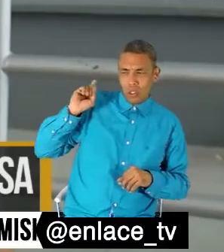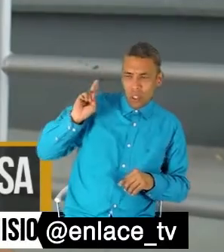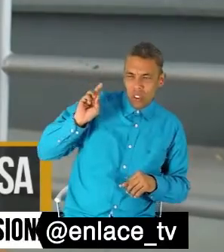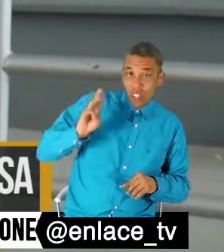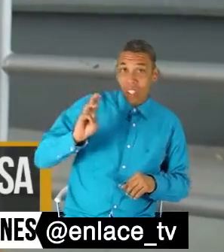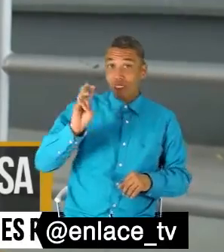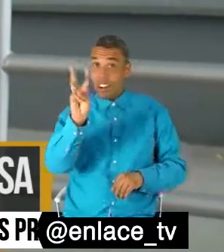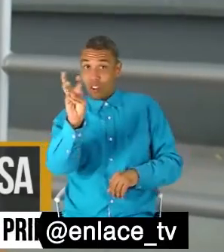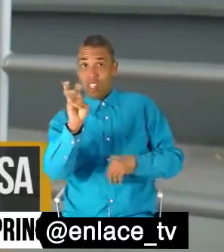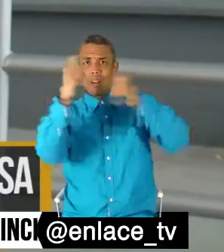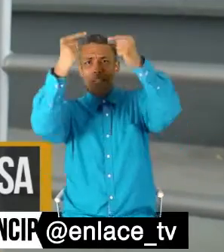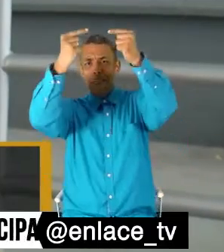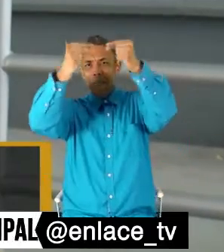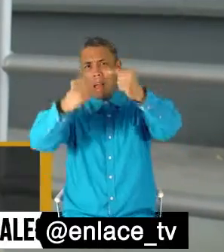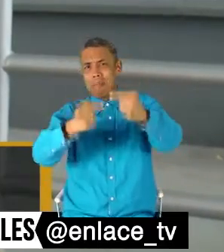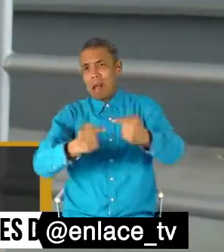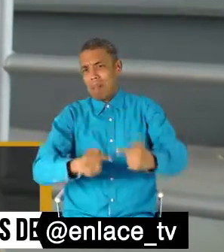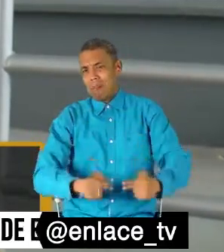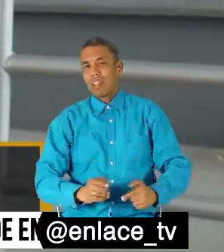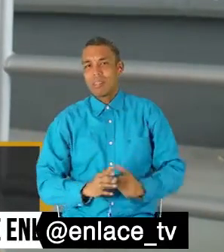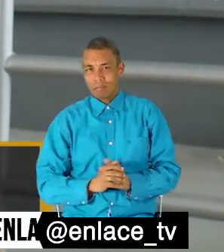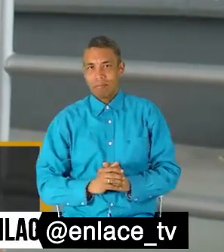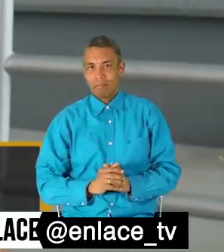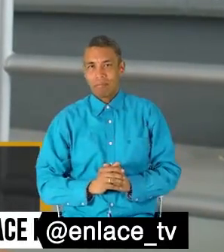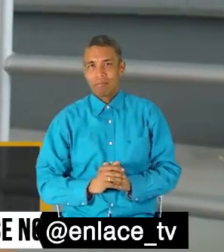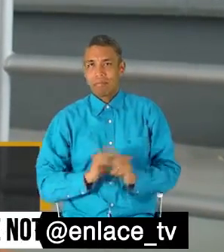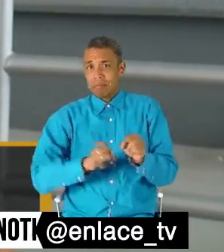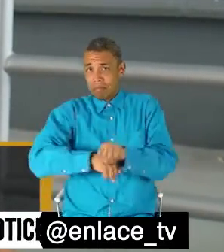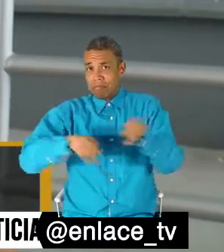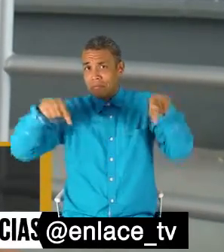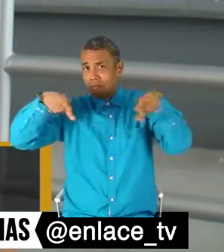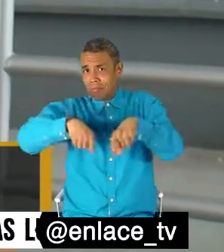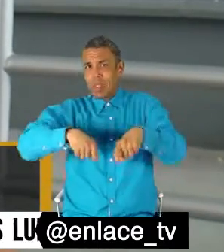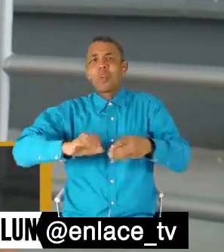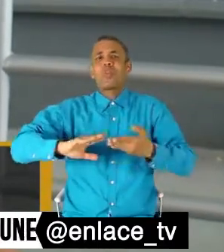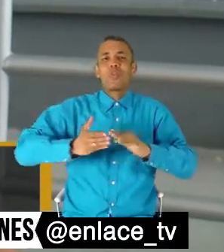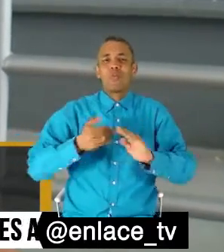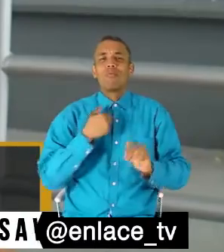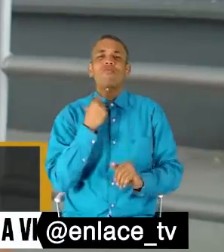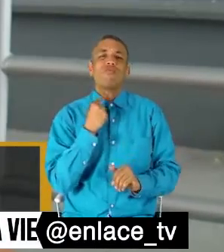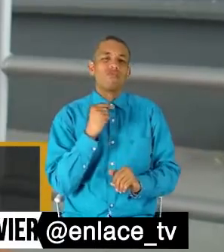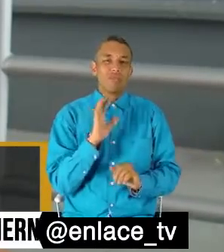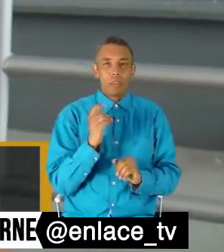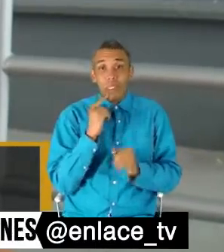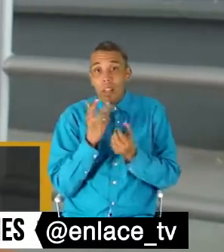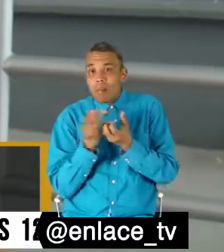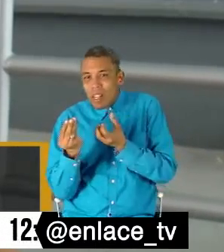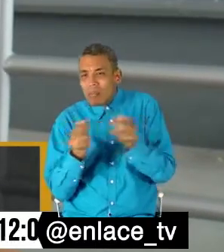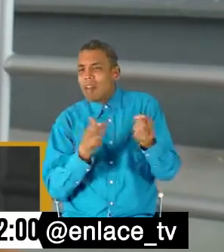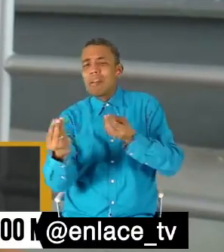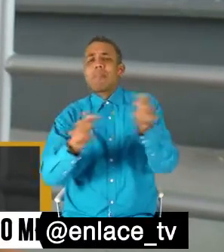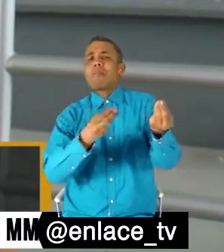por parte de la familia microfutbolera de la ciudad. Tenemos 35 equipos en